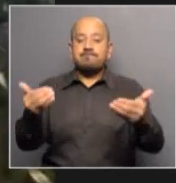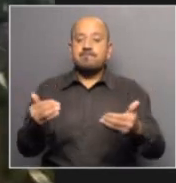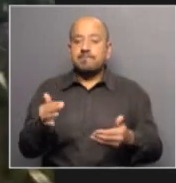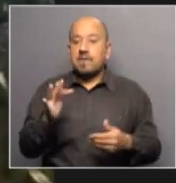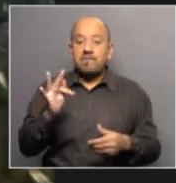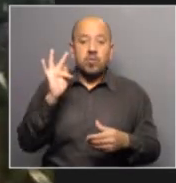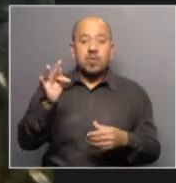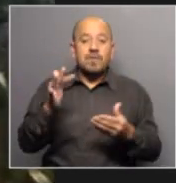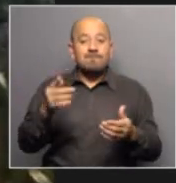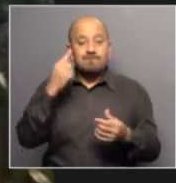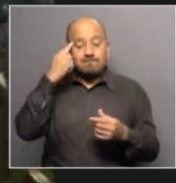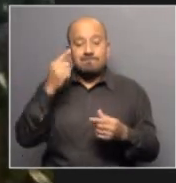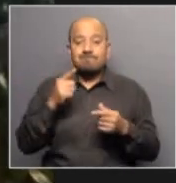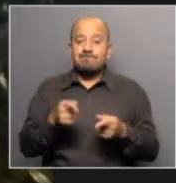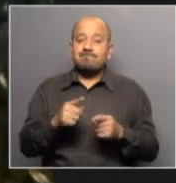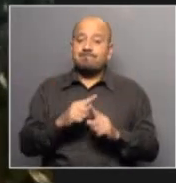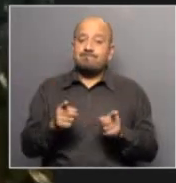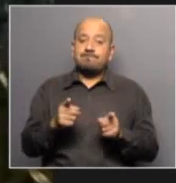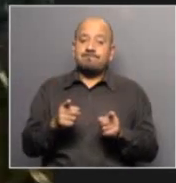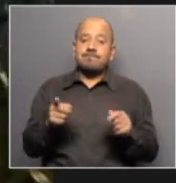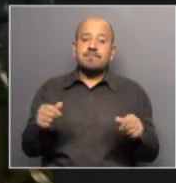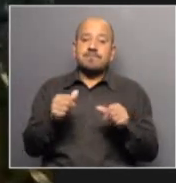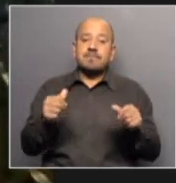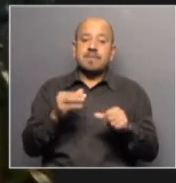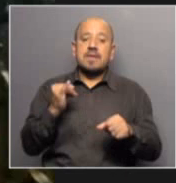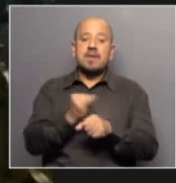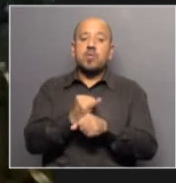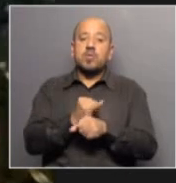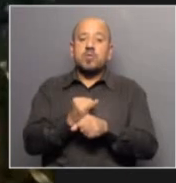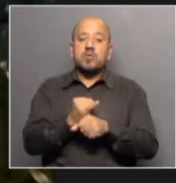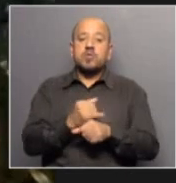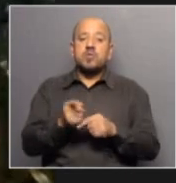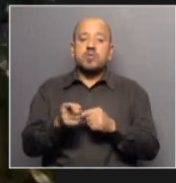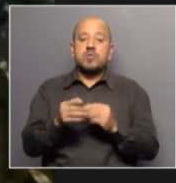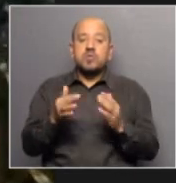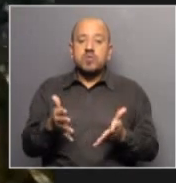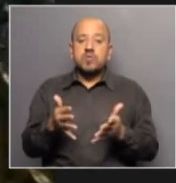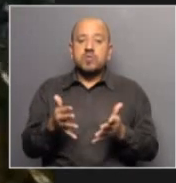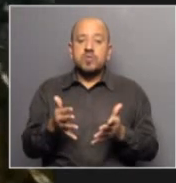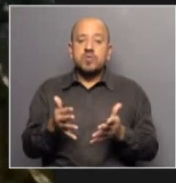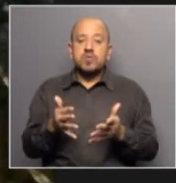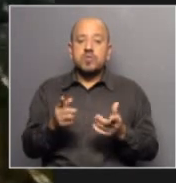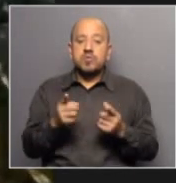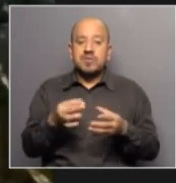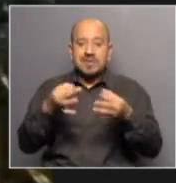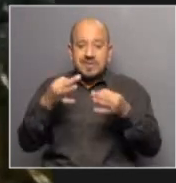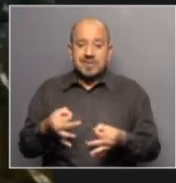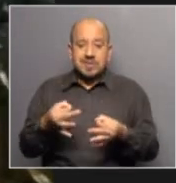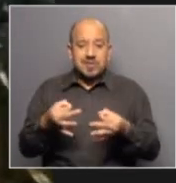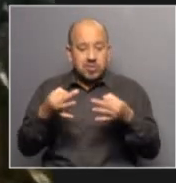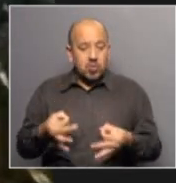dado que se va consolidando una forma de operación de ambas instituciones donde ni siquiera está seguro en